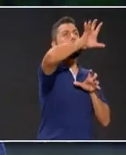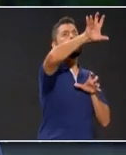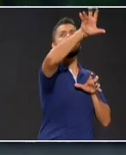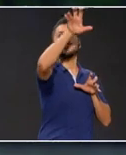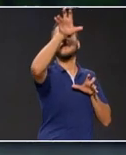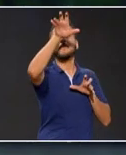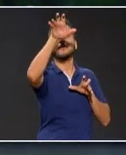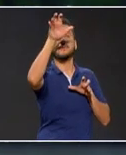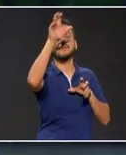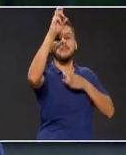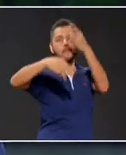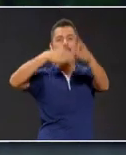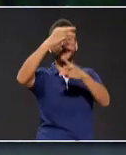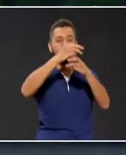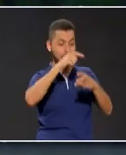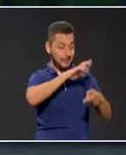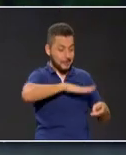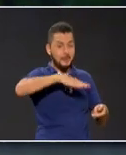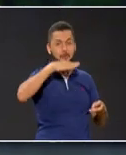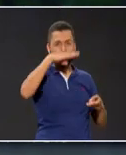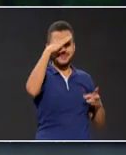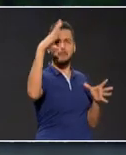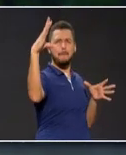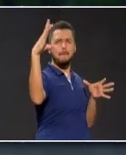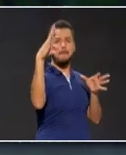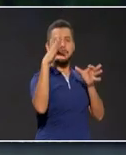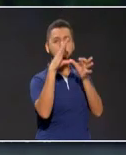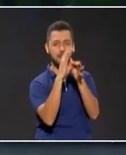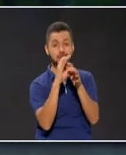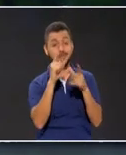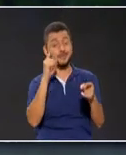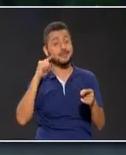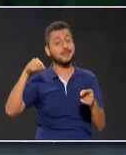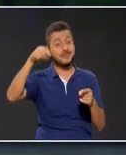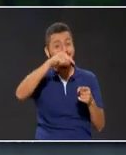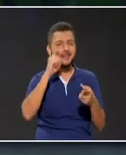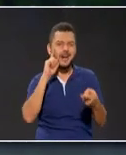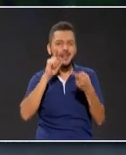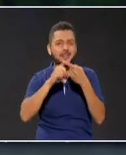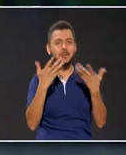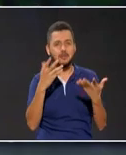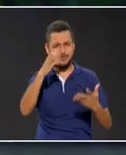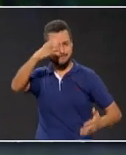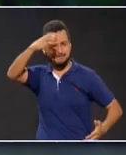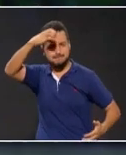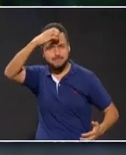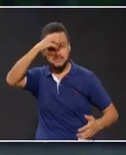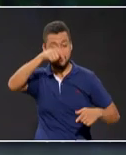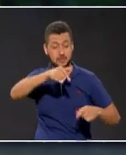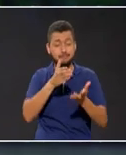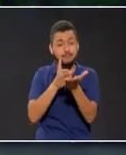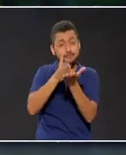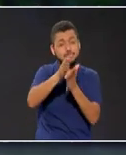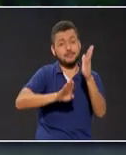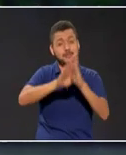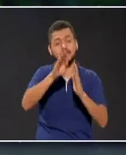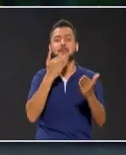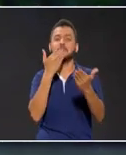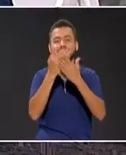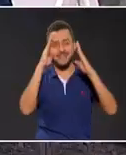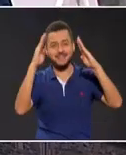nuestro talento y conocimiento, se pueda ver beneficiado de todas las capacidades que hay en el mundo para que Medellín siga avanzando. Muchas